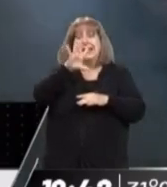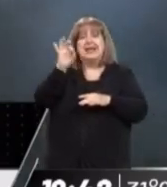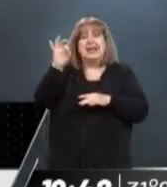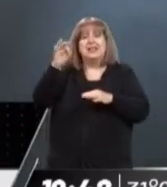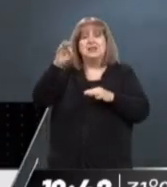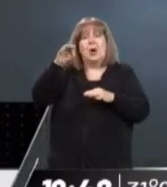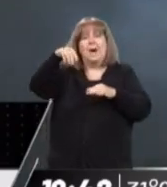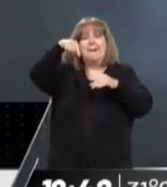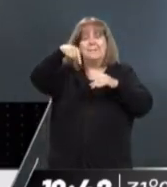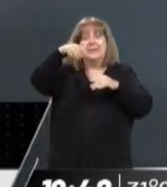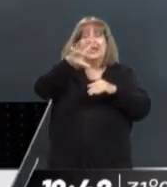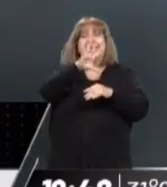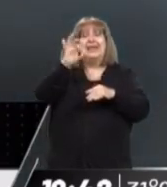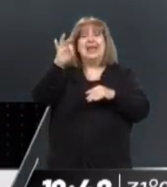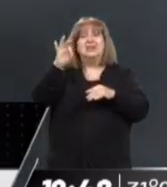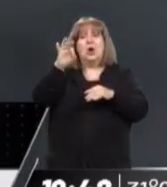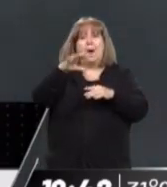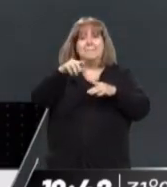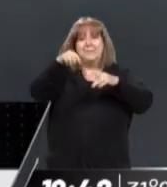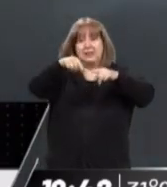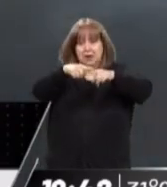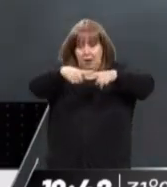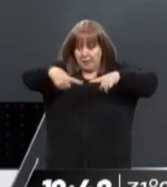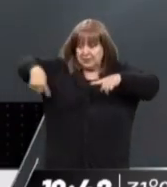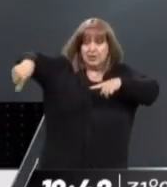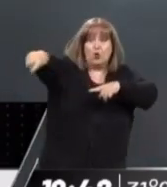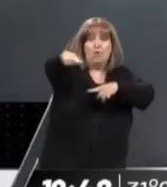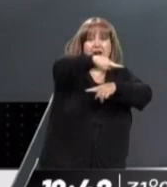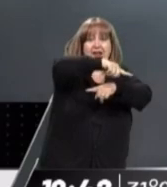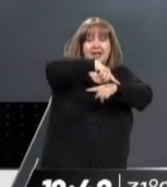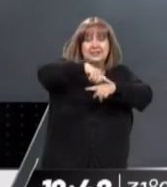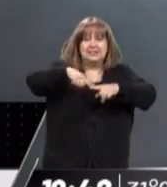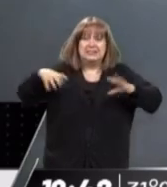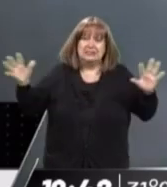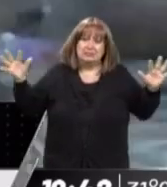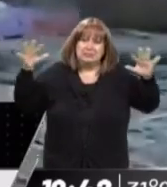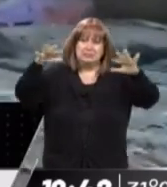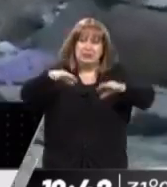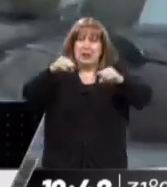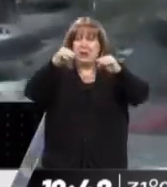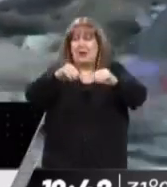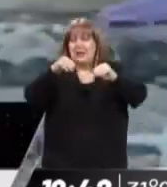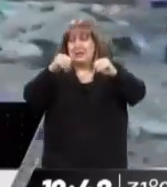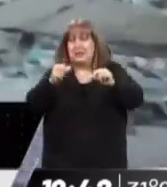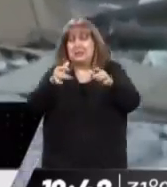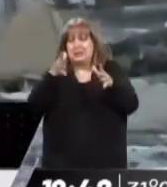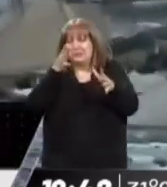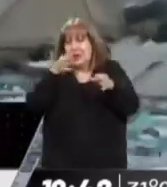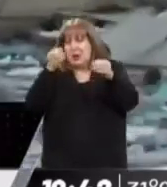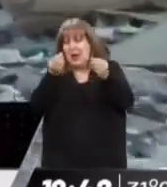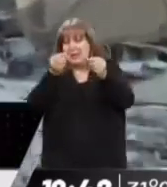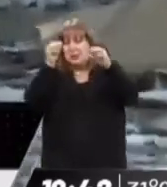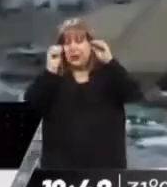de circunferencia Pero lo importante es que es muy hondo muy profundo y lleno de basura ustedes saben que es muy este material